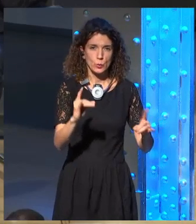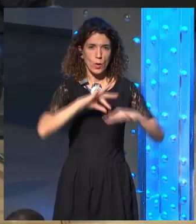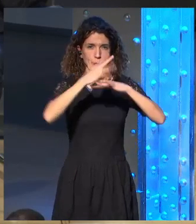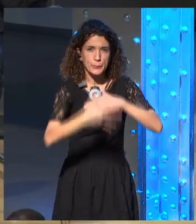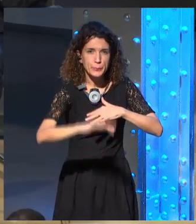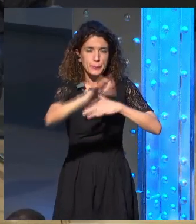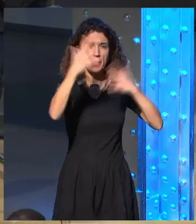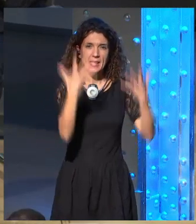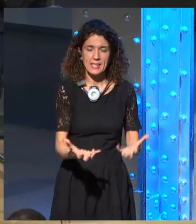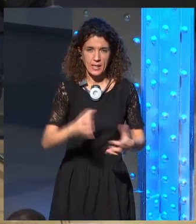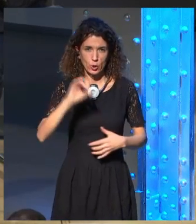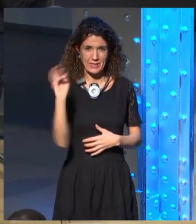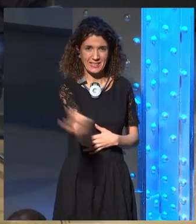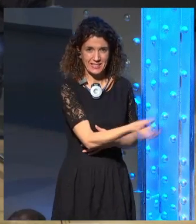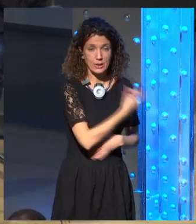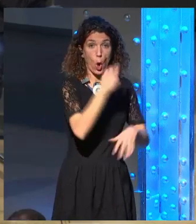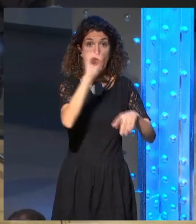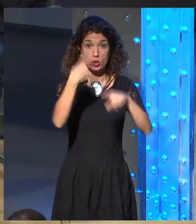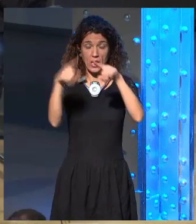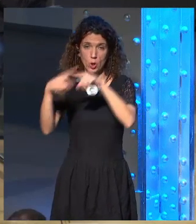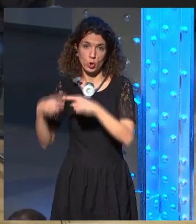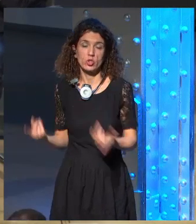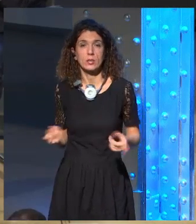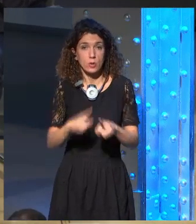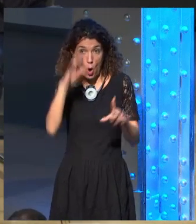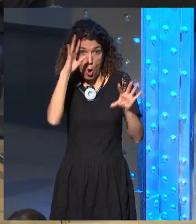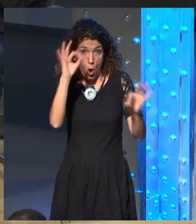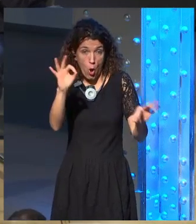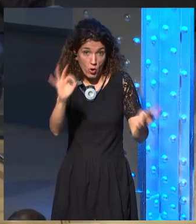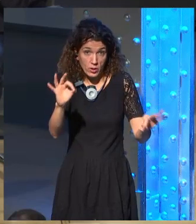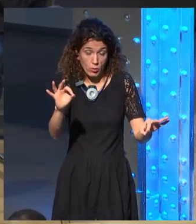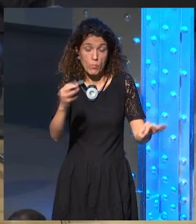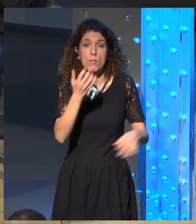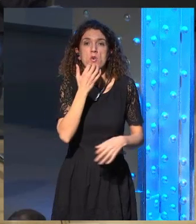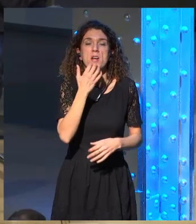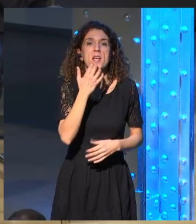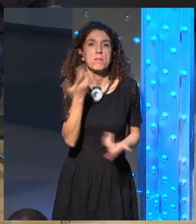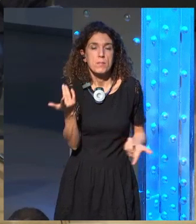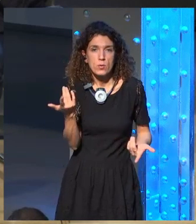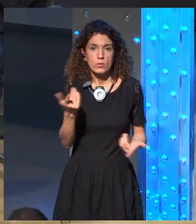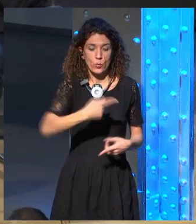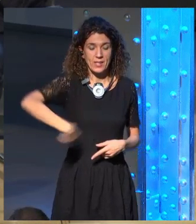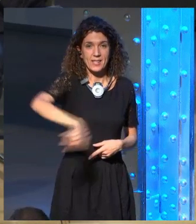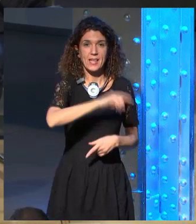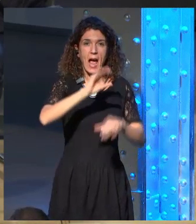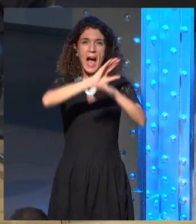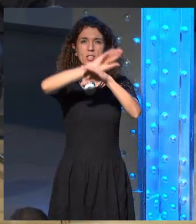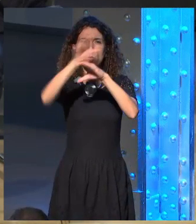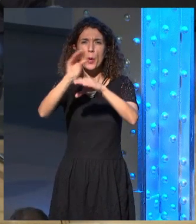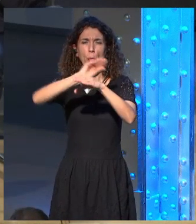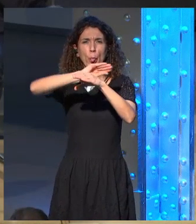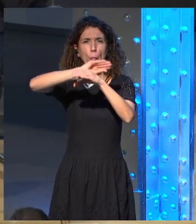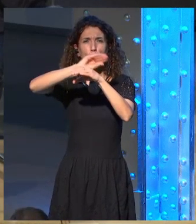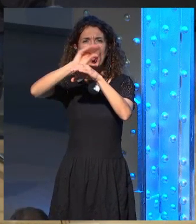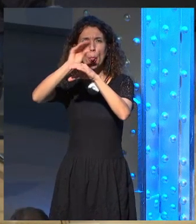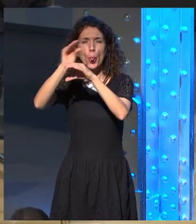claramente. Otras cosas son obvias. Una es, por ejemplo, que nuestra atmósfera es muy fina,